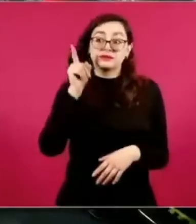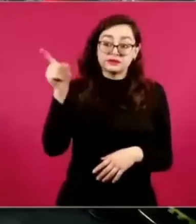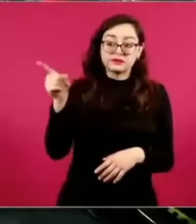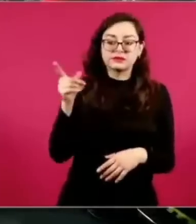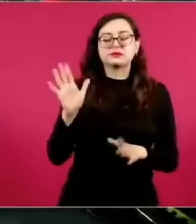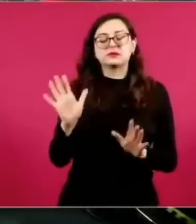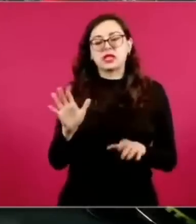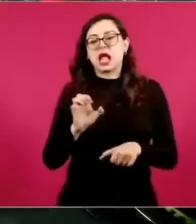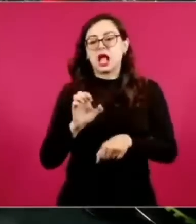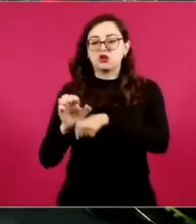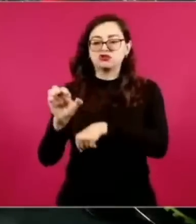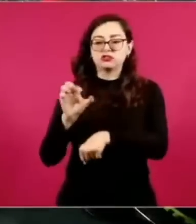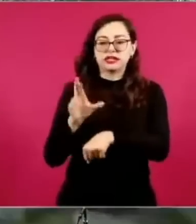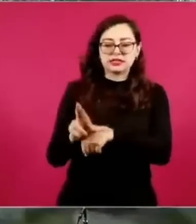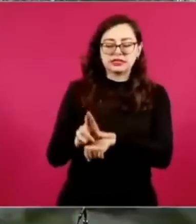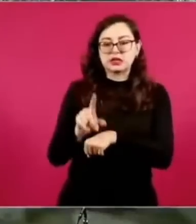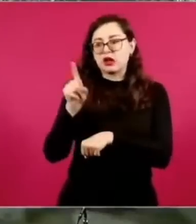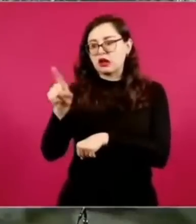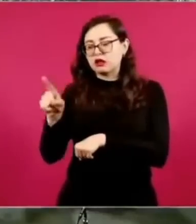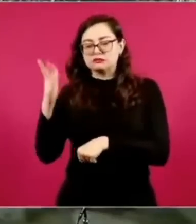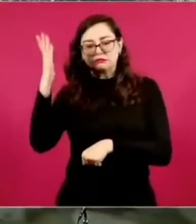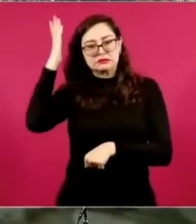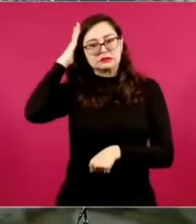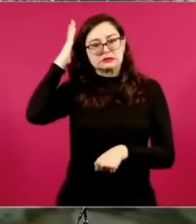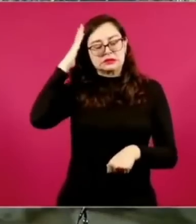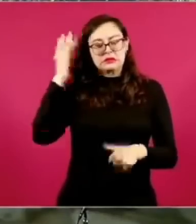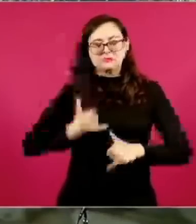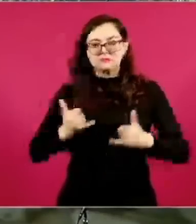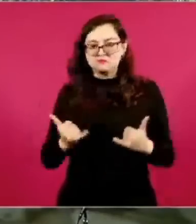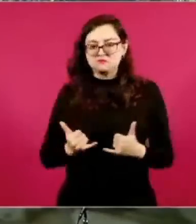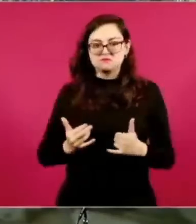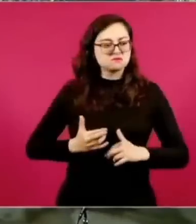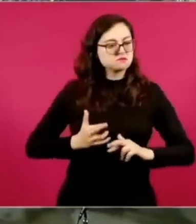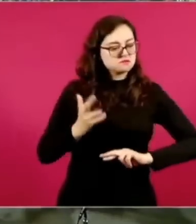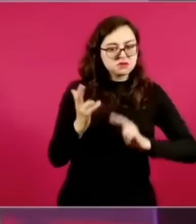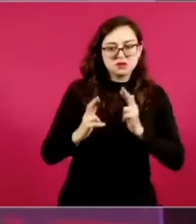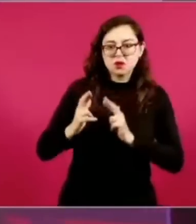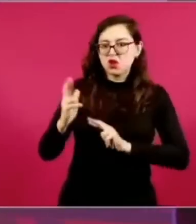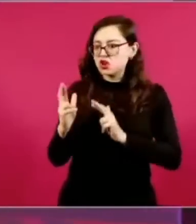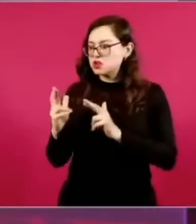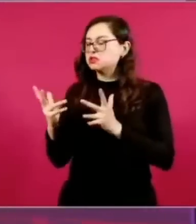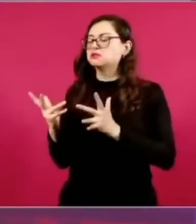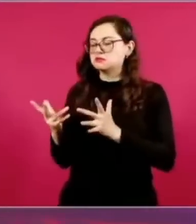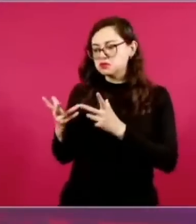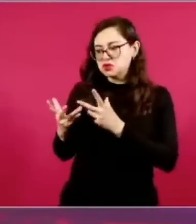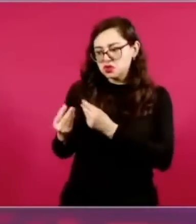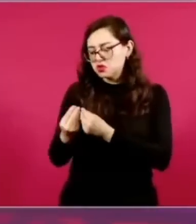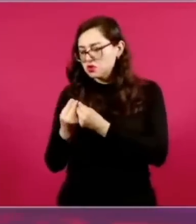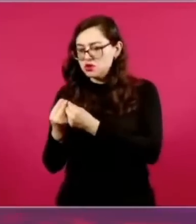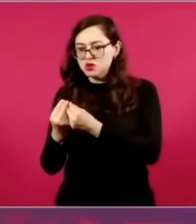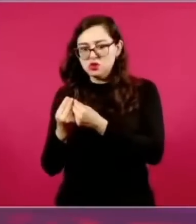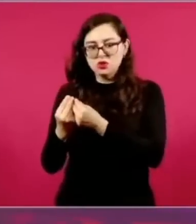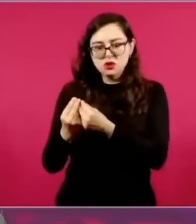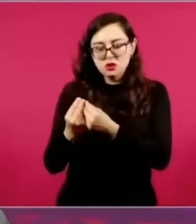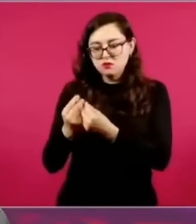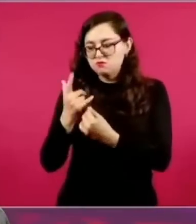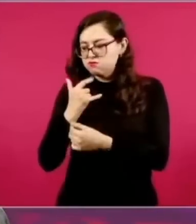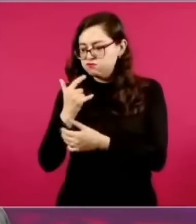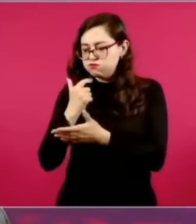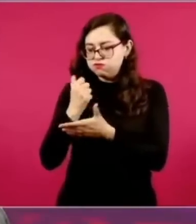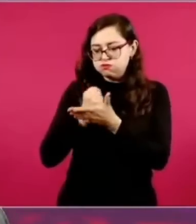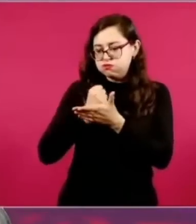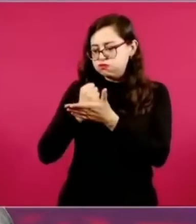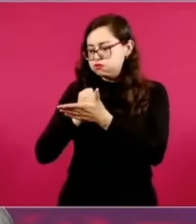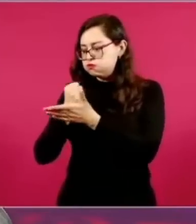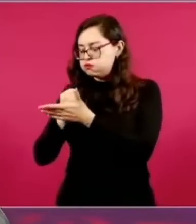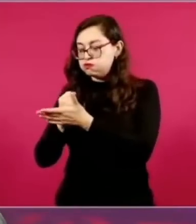se unen todos estos revolucionarios y unos van a luchar por la